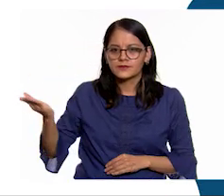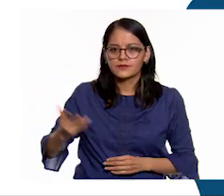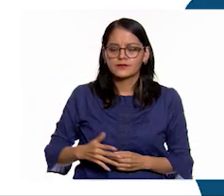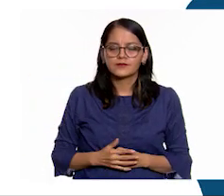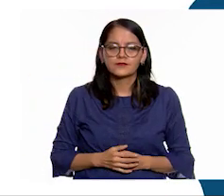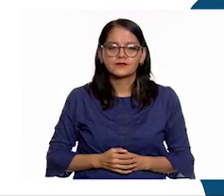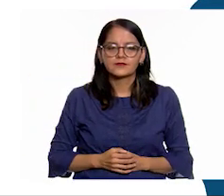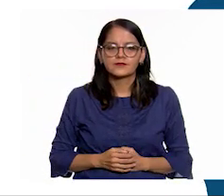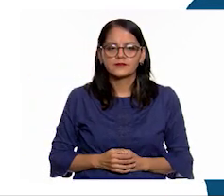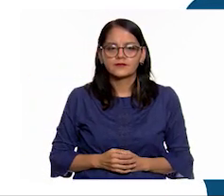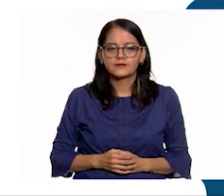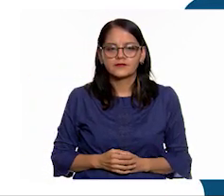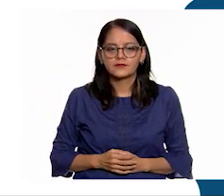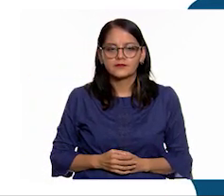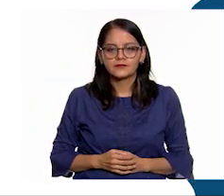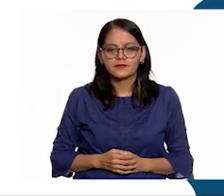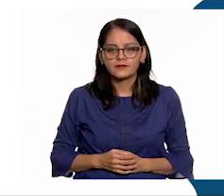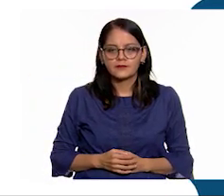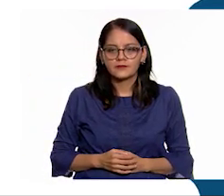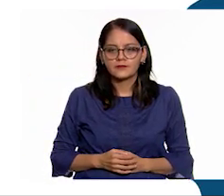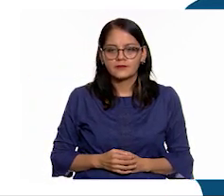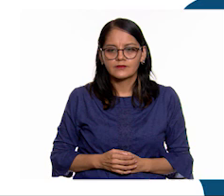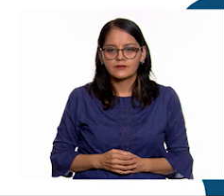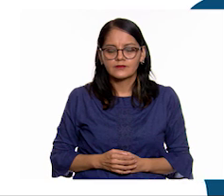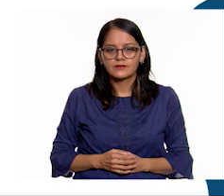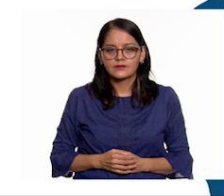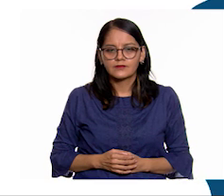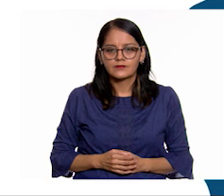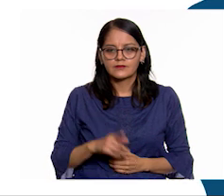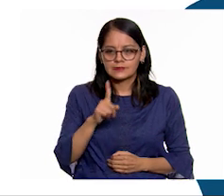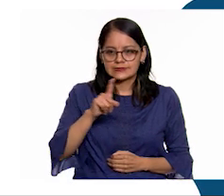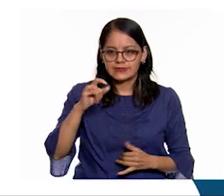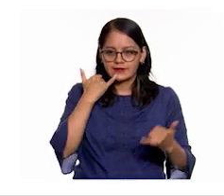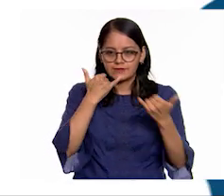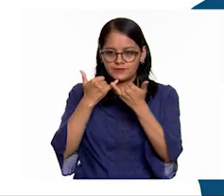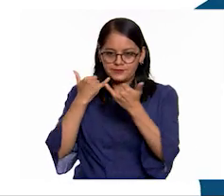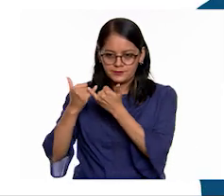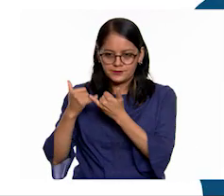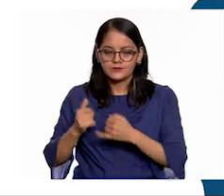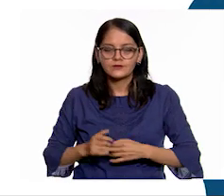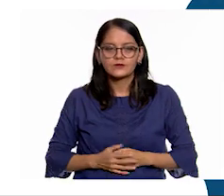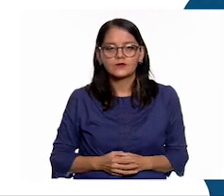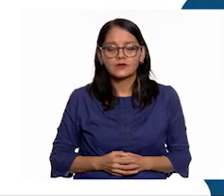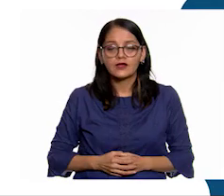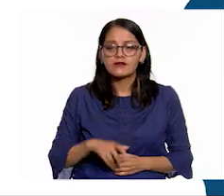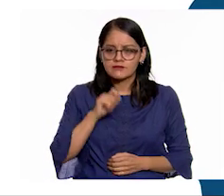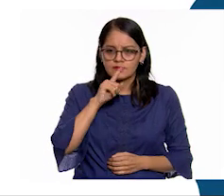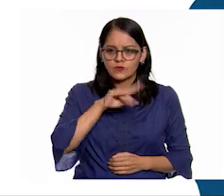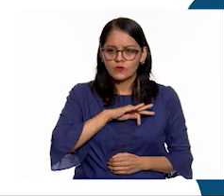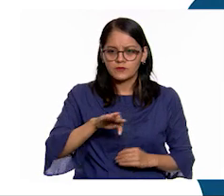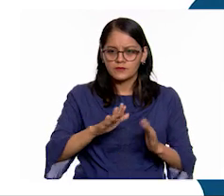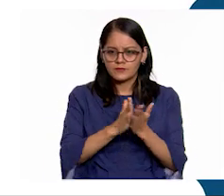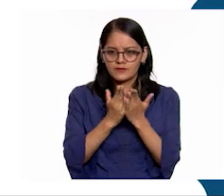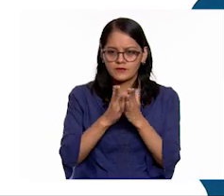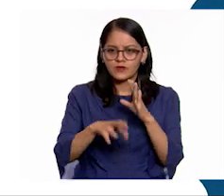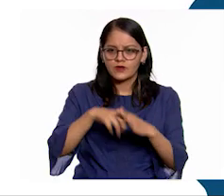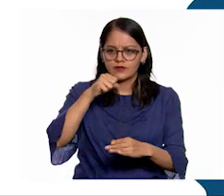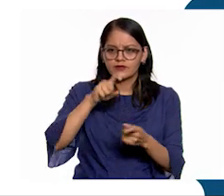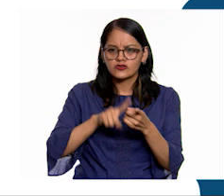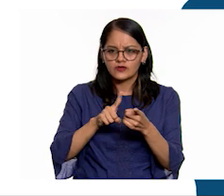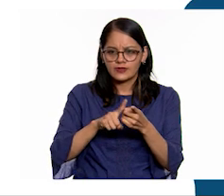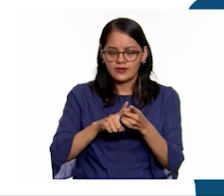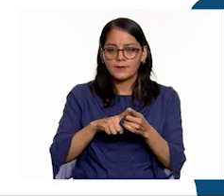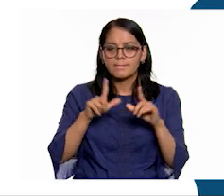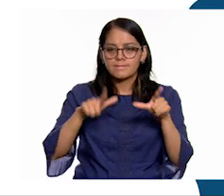55 41 72 04 13 con 100 líneas. También puedes encontrar los libros de texto en la